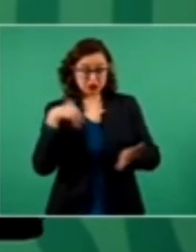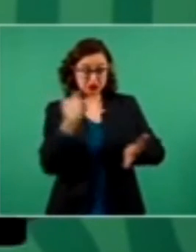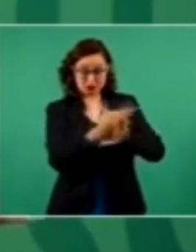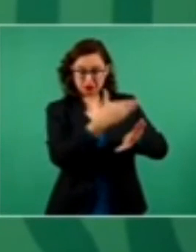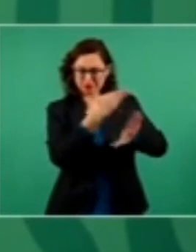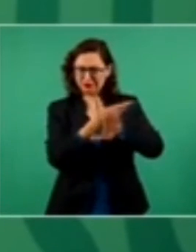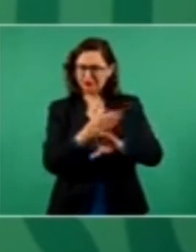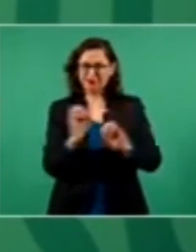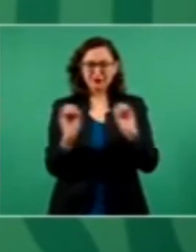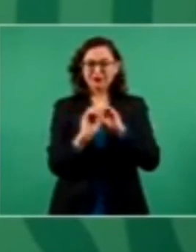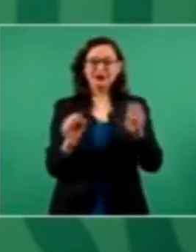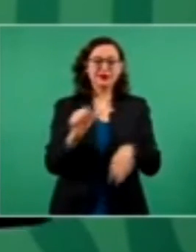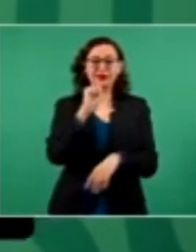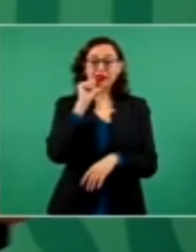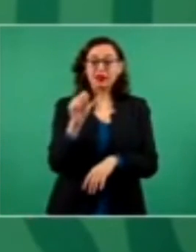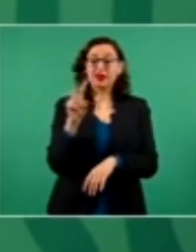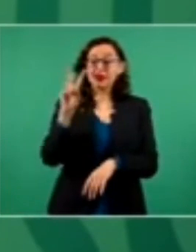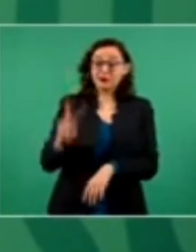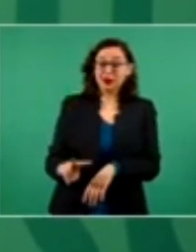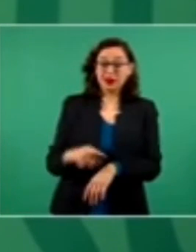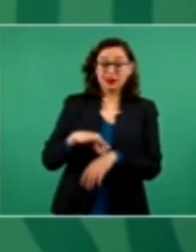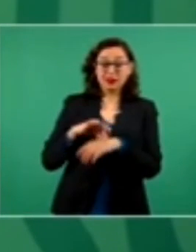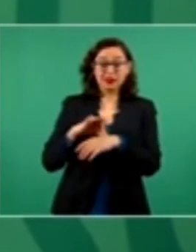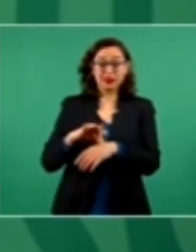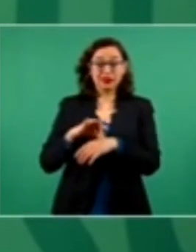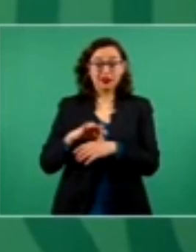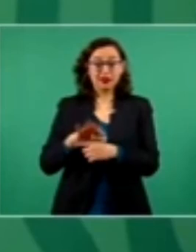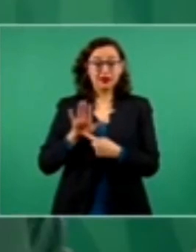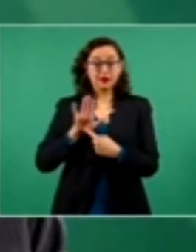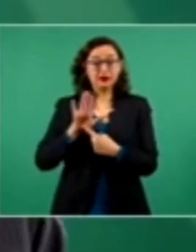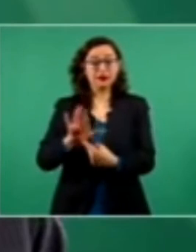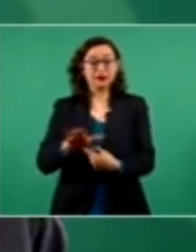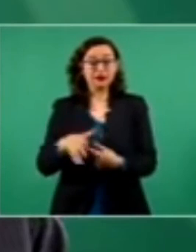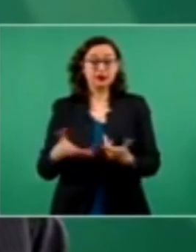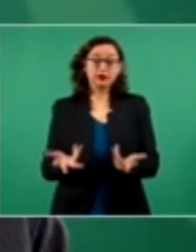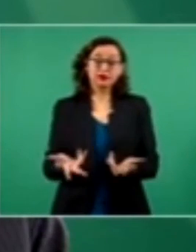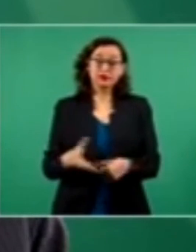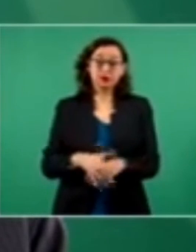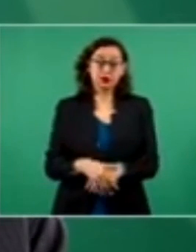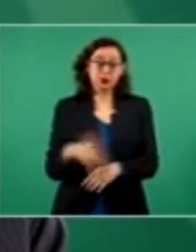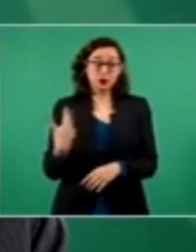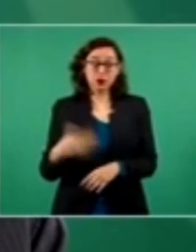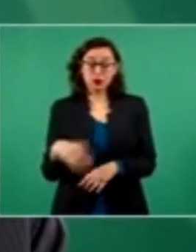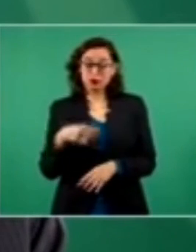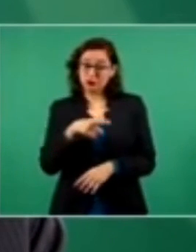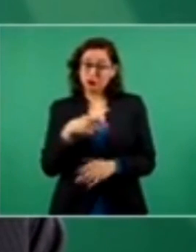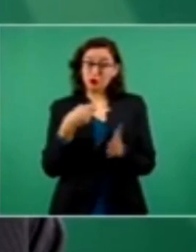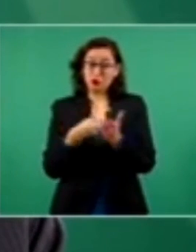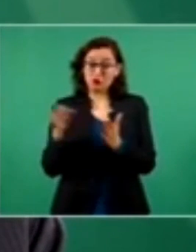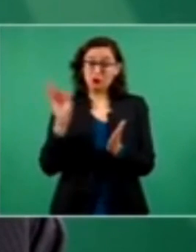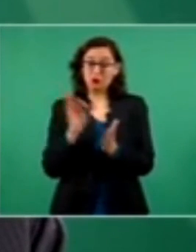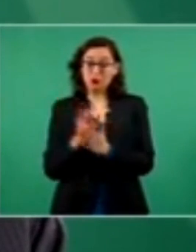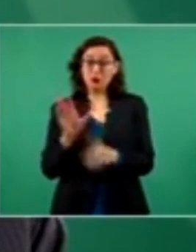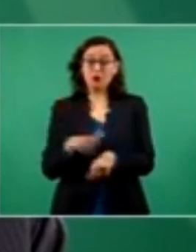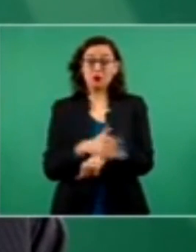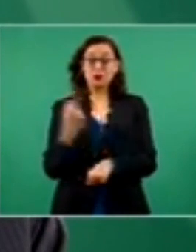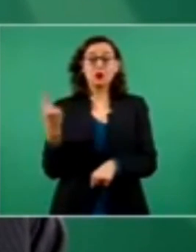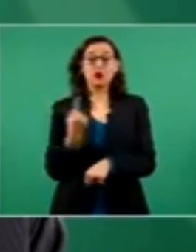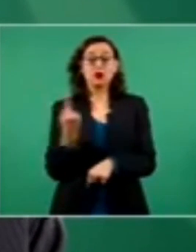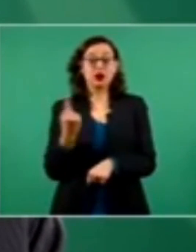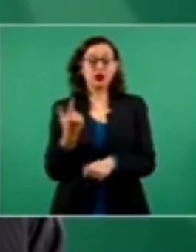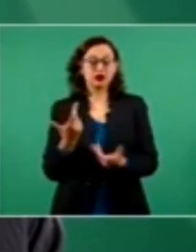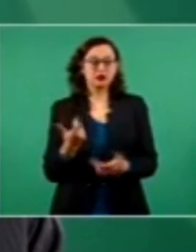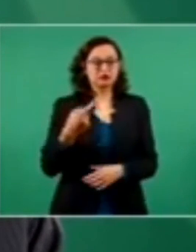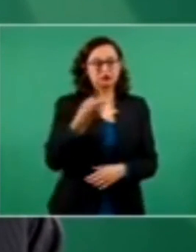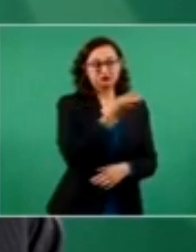rodillas y ha fracasado rotundamente que entienda de una vez por todas que aquí